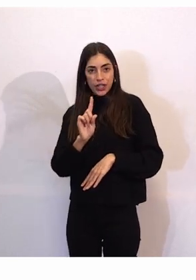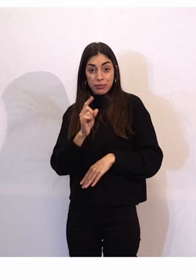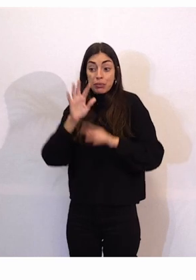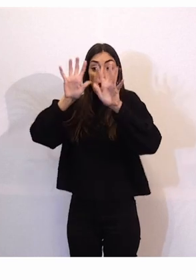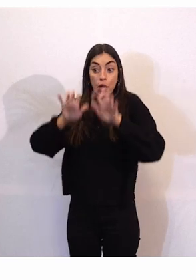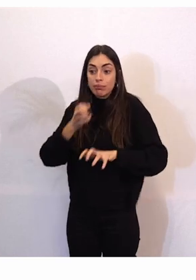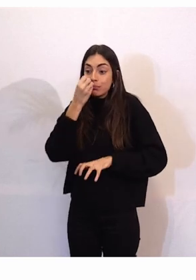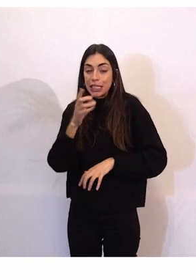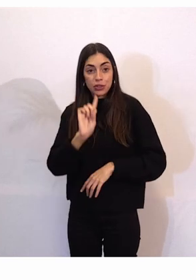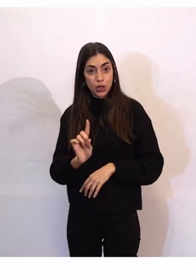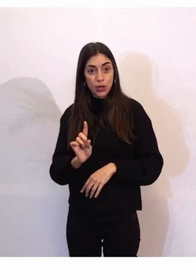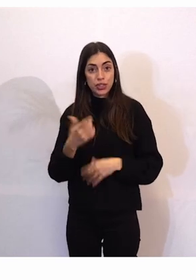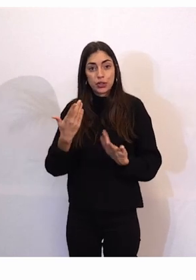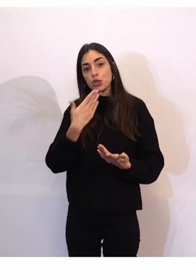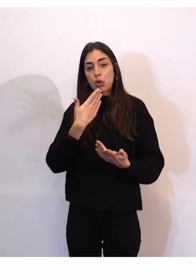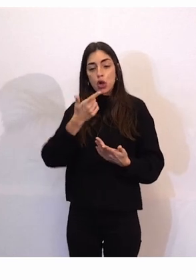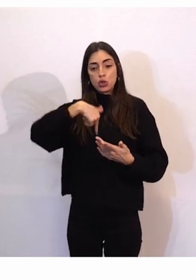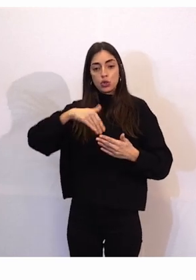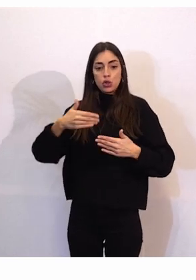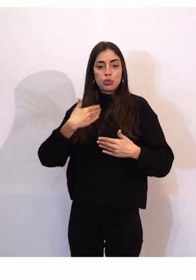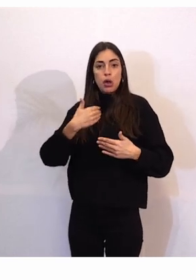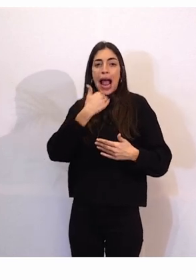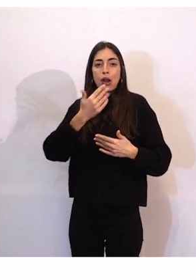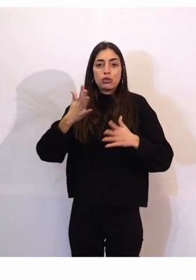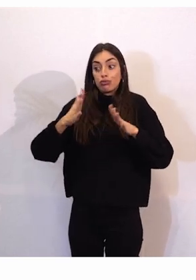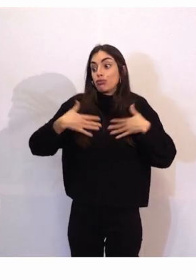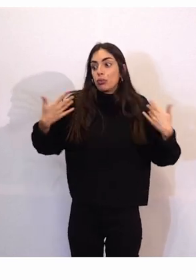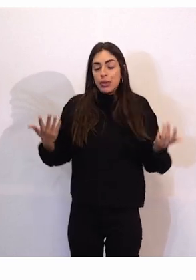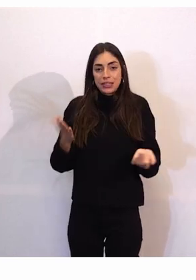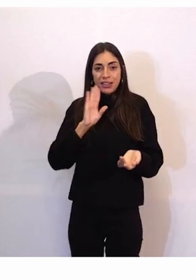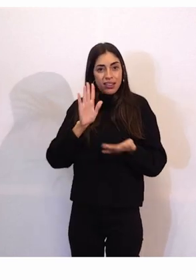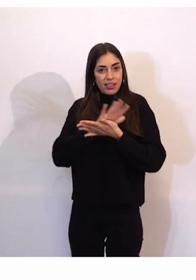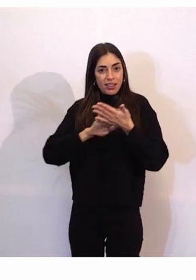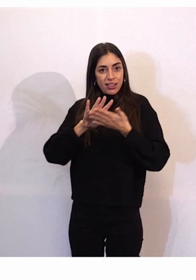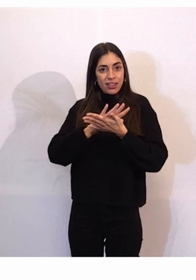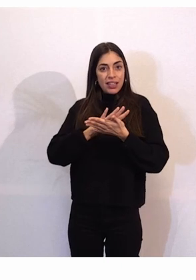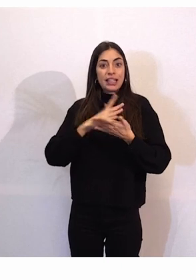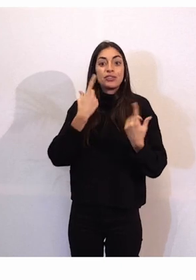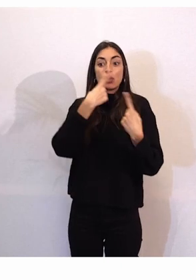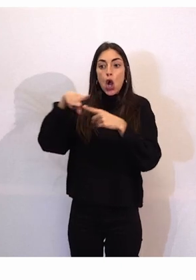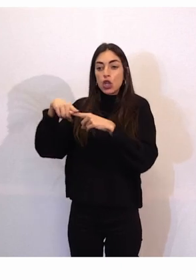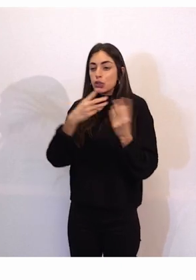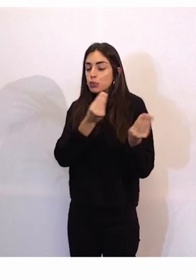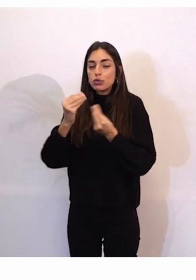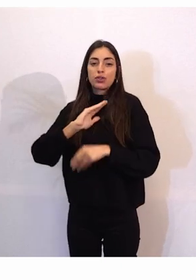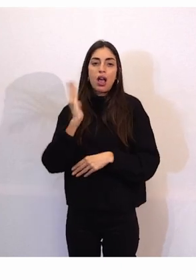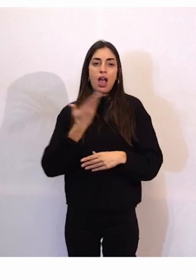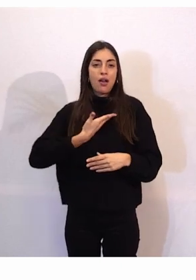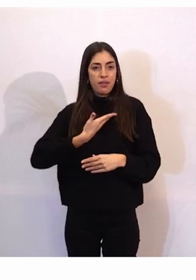personas somos como una caja de sorpresas, ¿no? Lo que estás diciendo tú. Y nos afectan muchísimas cosas, muchísimos